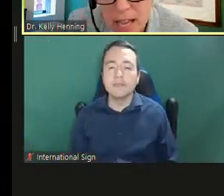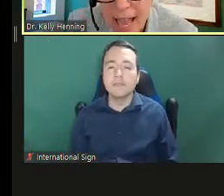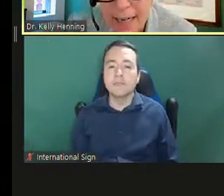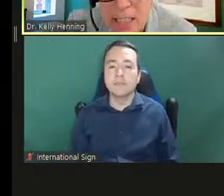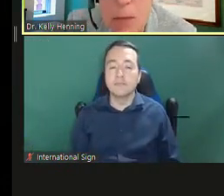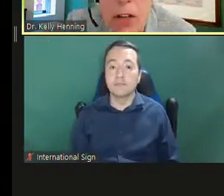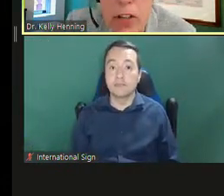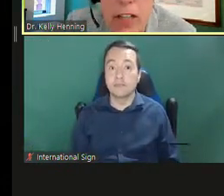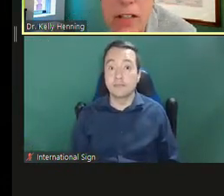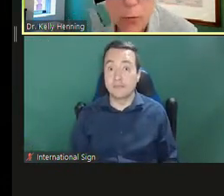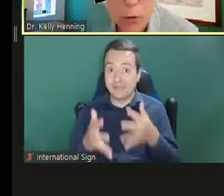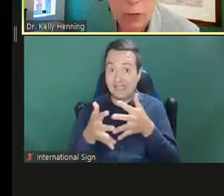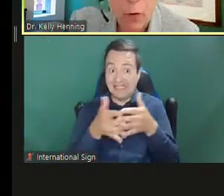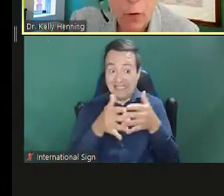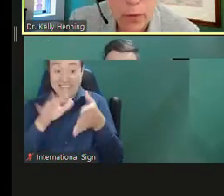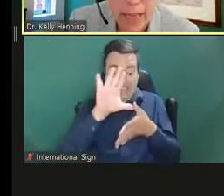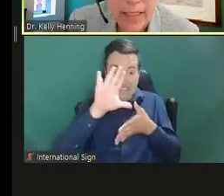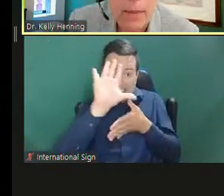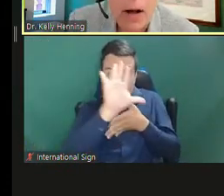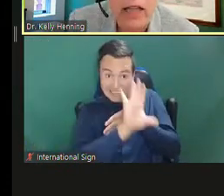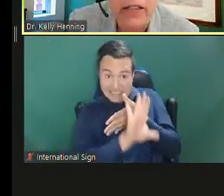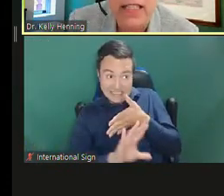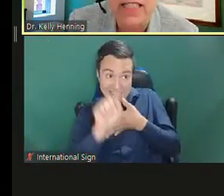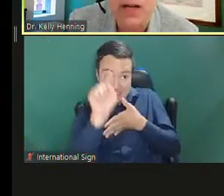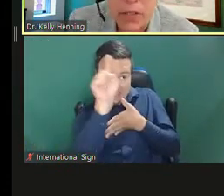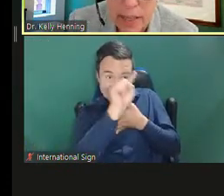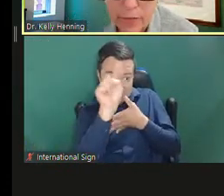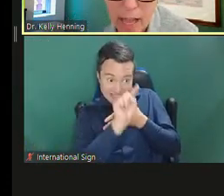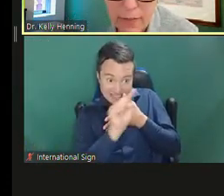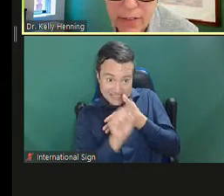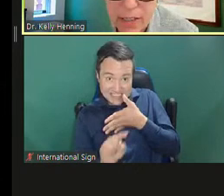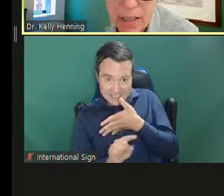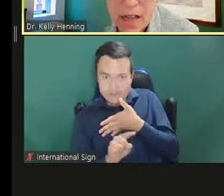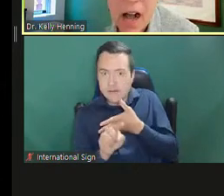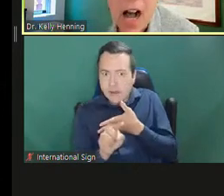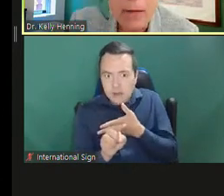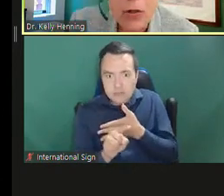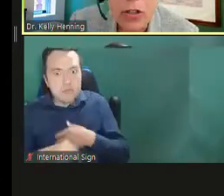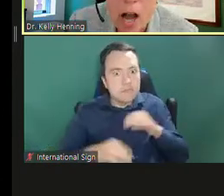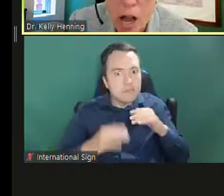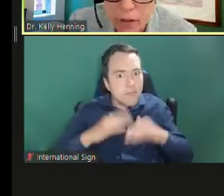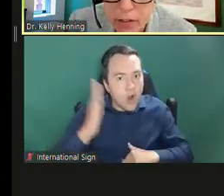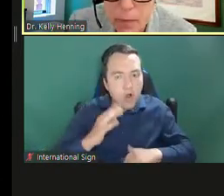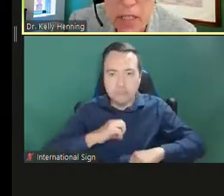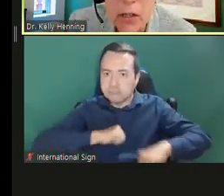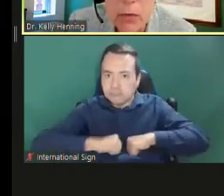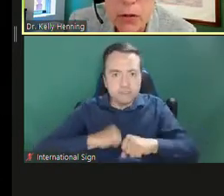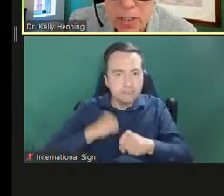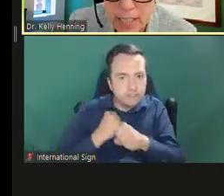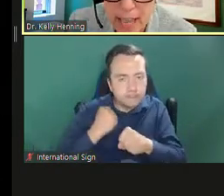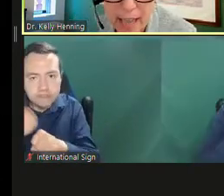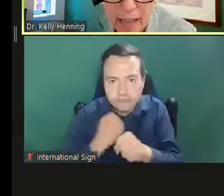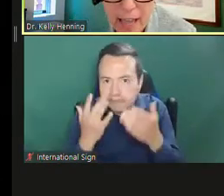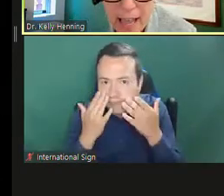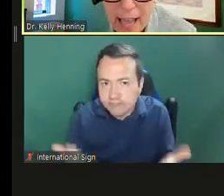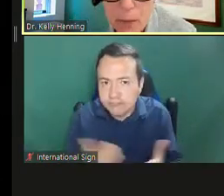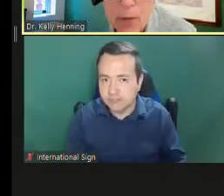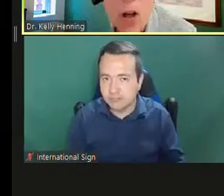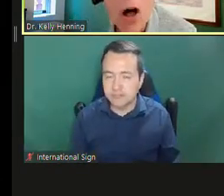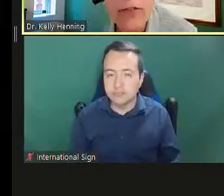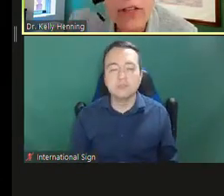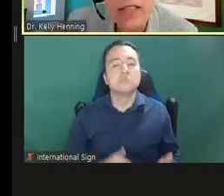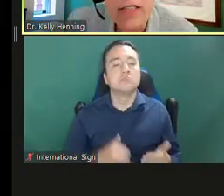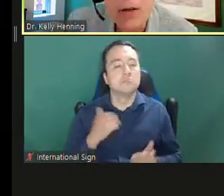américas está en la vanguardia en todo esto deberíamos de aprovechar del momento para avanzar con políticas